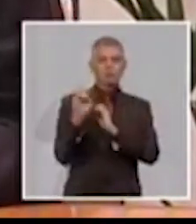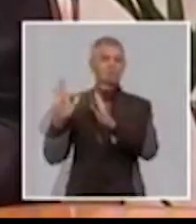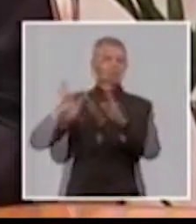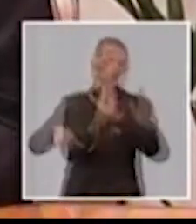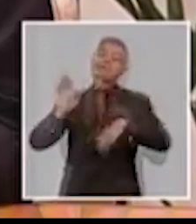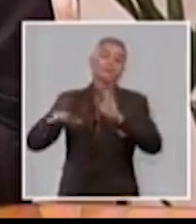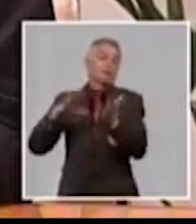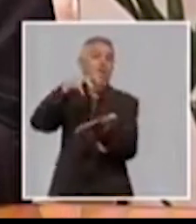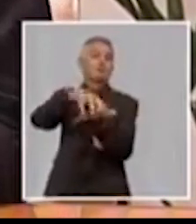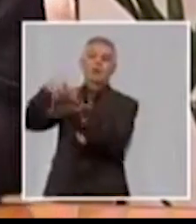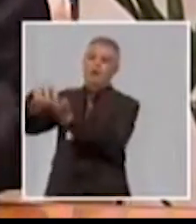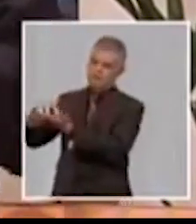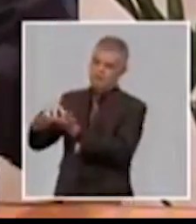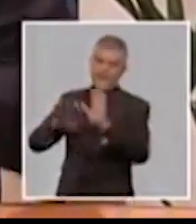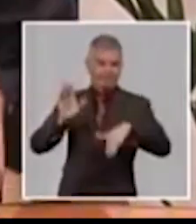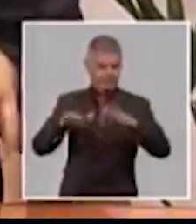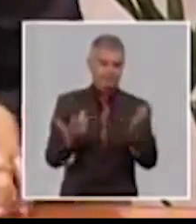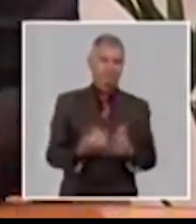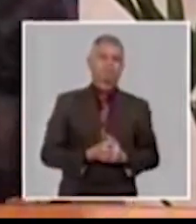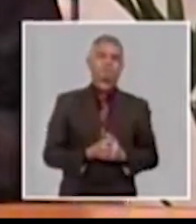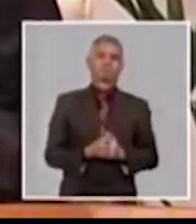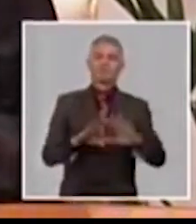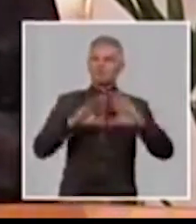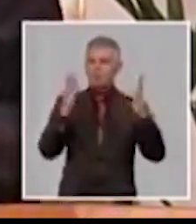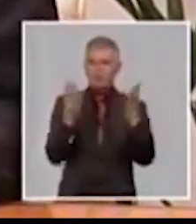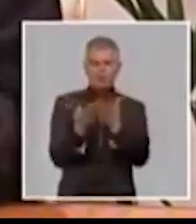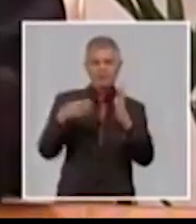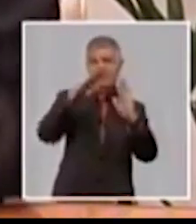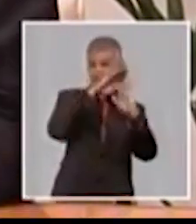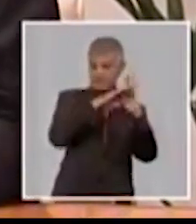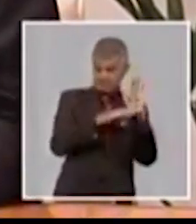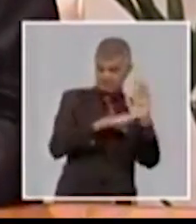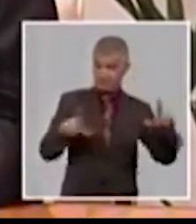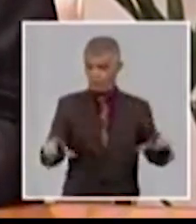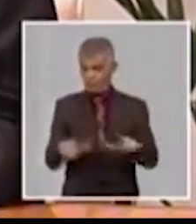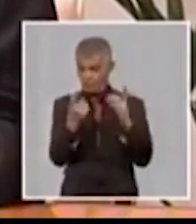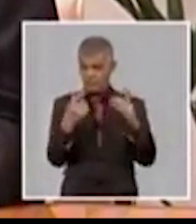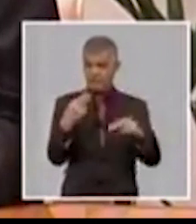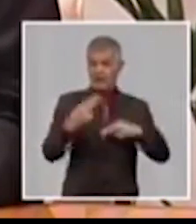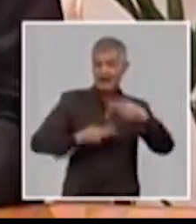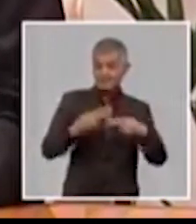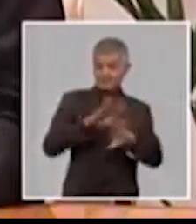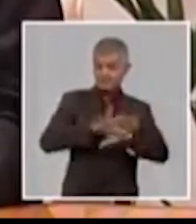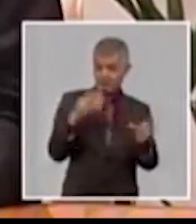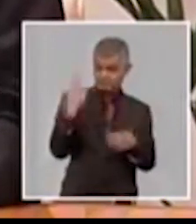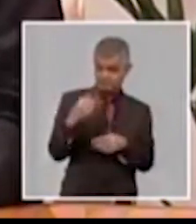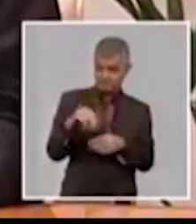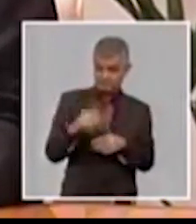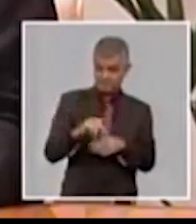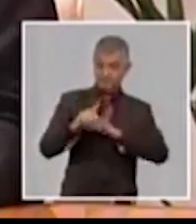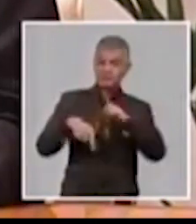3. Ahora, la implementación de todas las medidas que estamos informando y las que también se